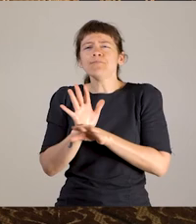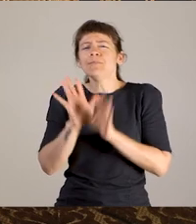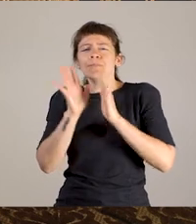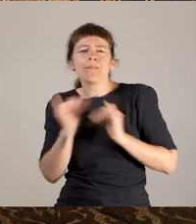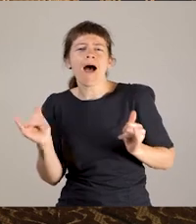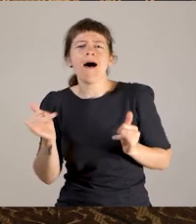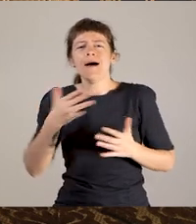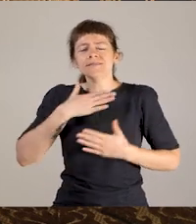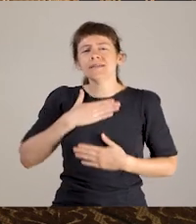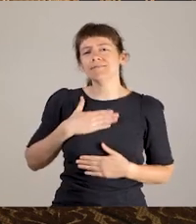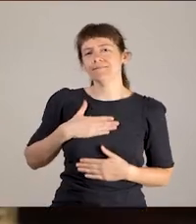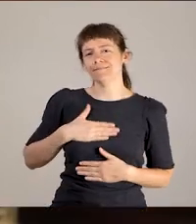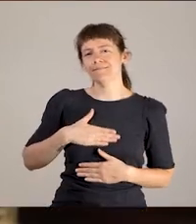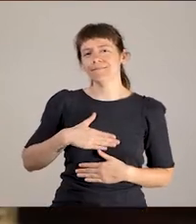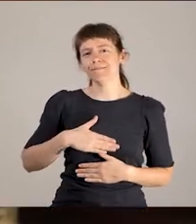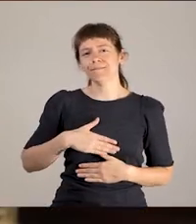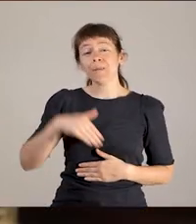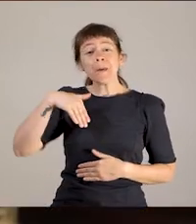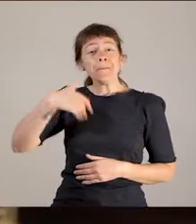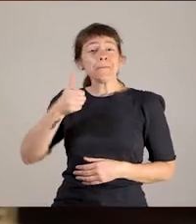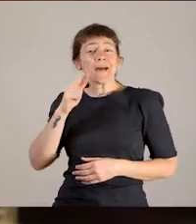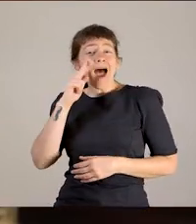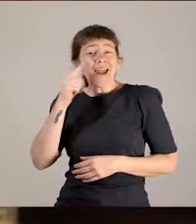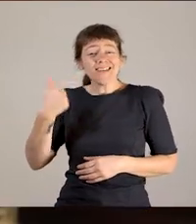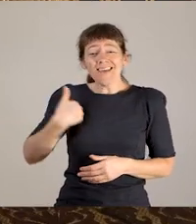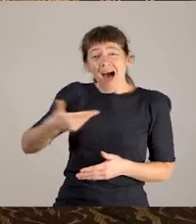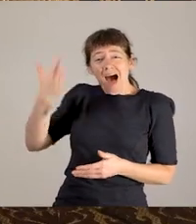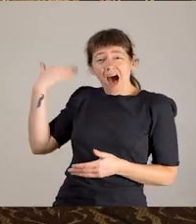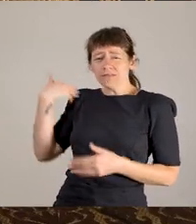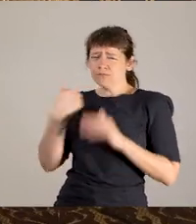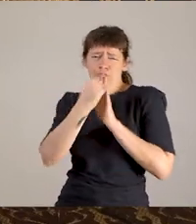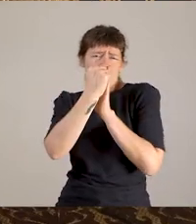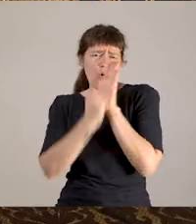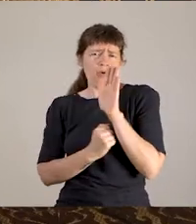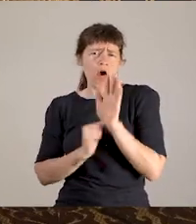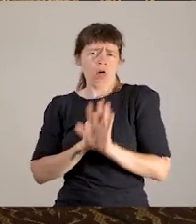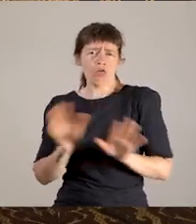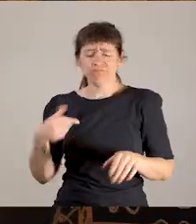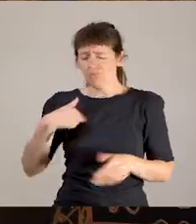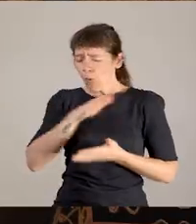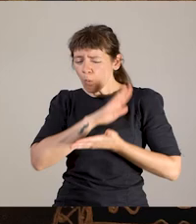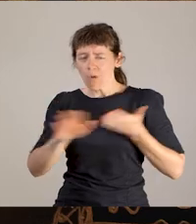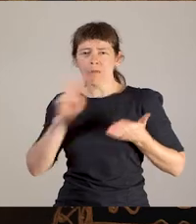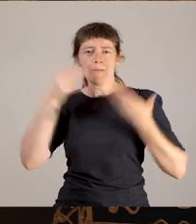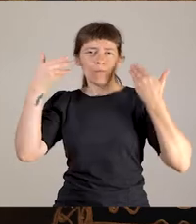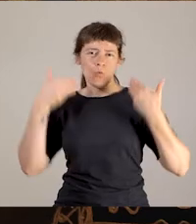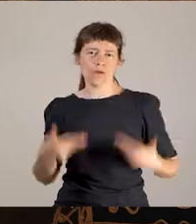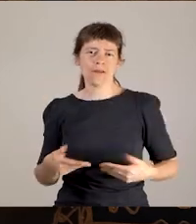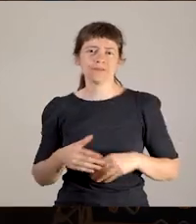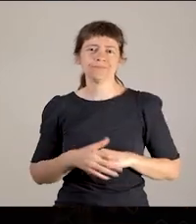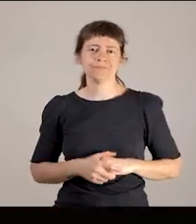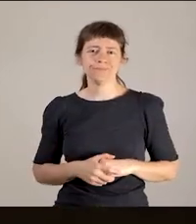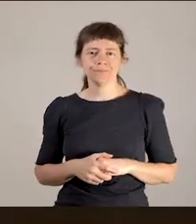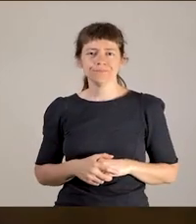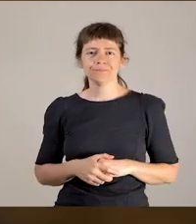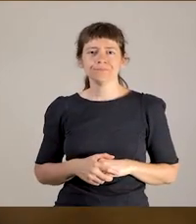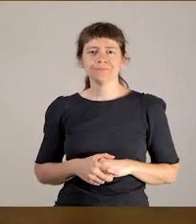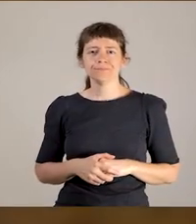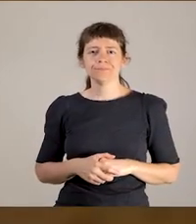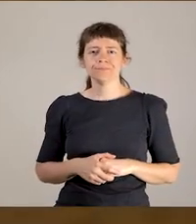una vida de paz, de tranquilidad. Así estoy, soy otra María, soy otra mujer.